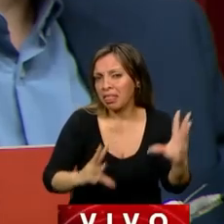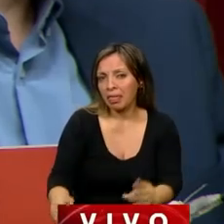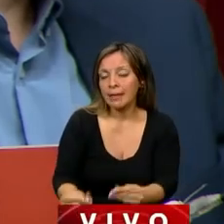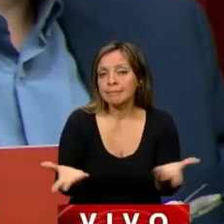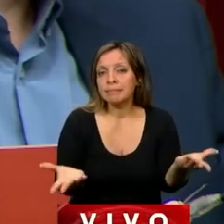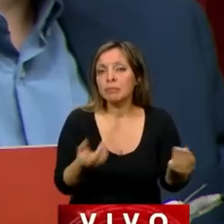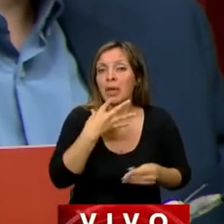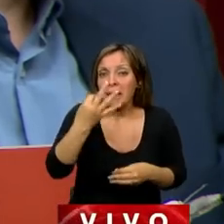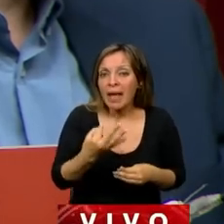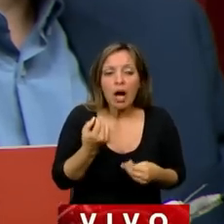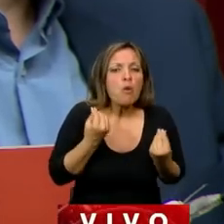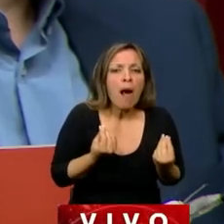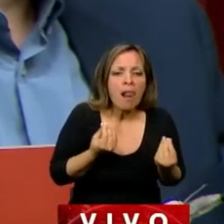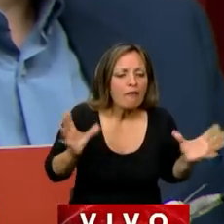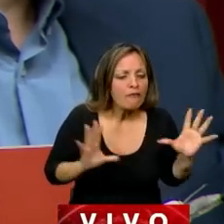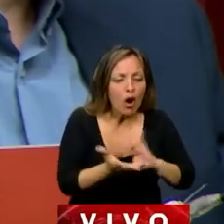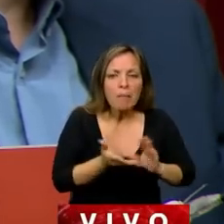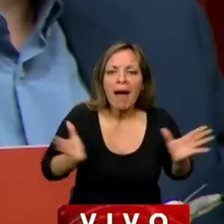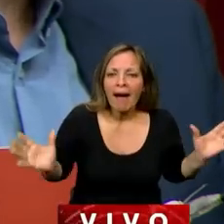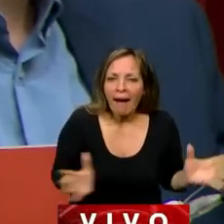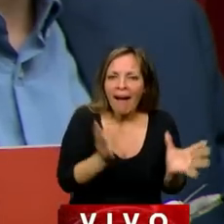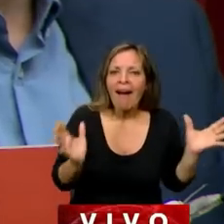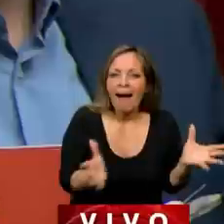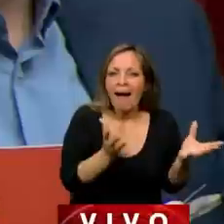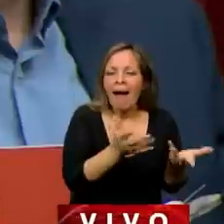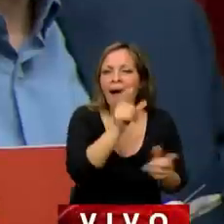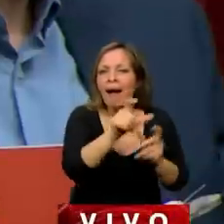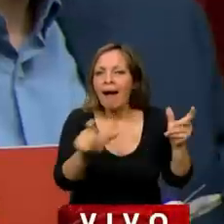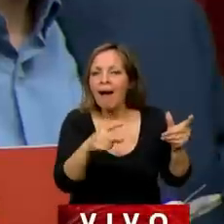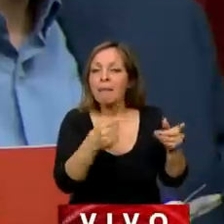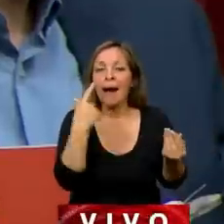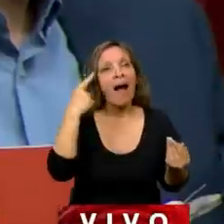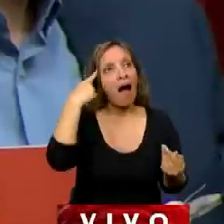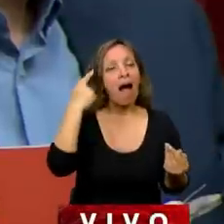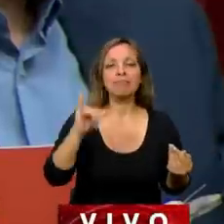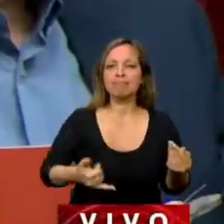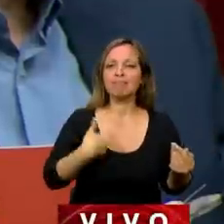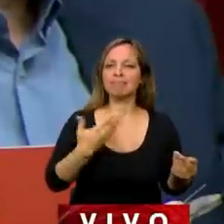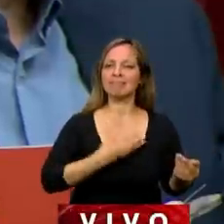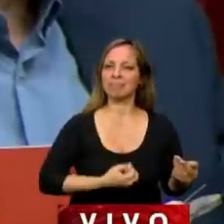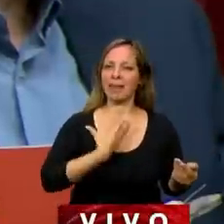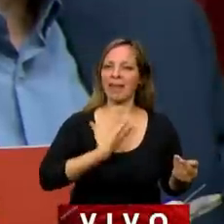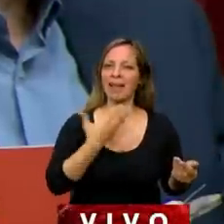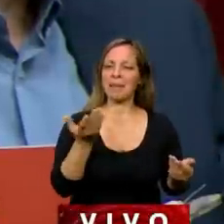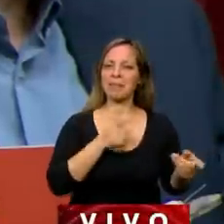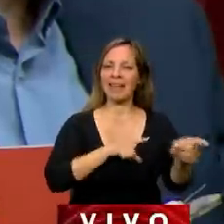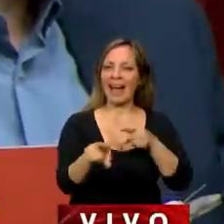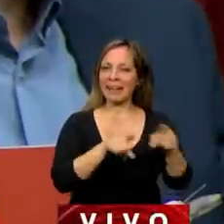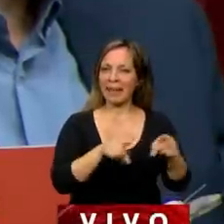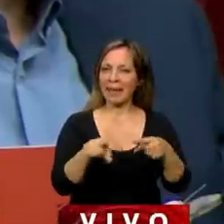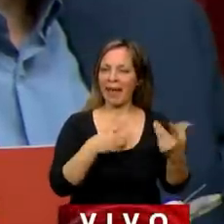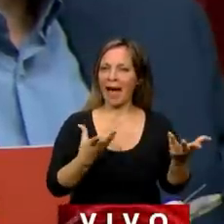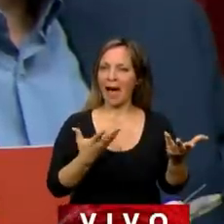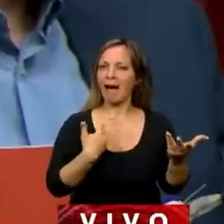¿qué incentivo hay para no solo encarar una carrera, digamos, para una